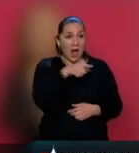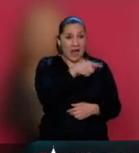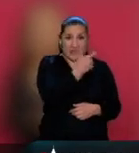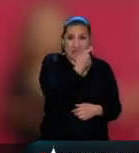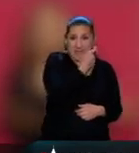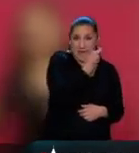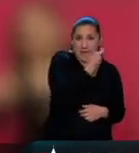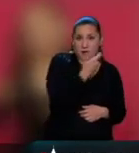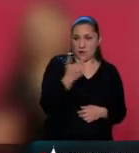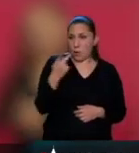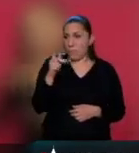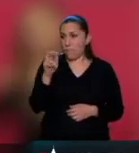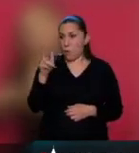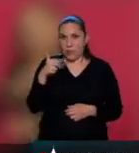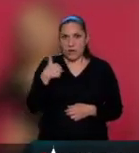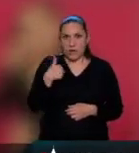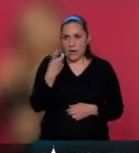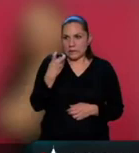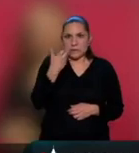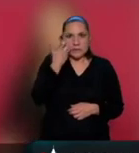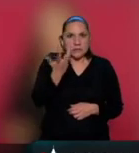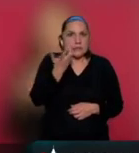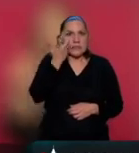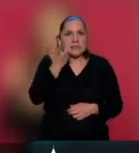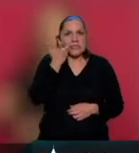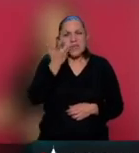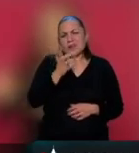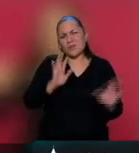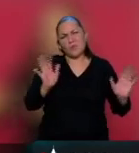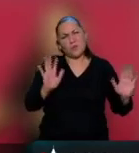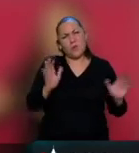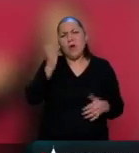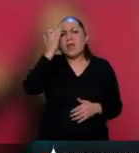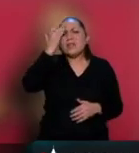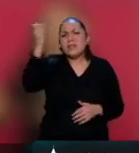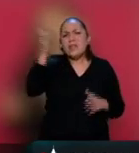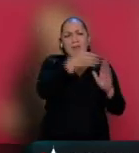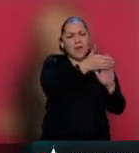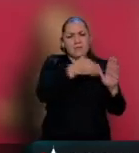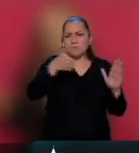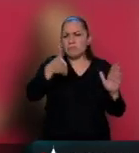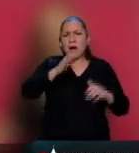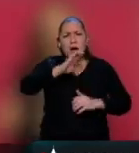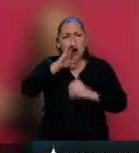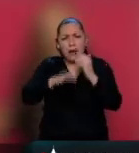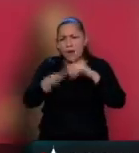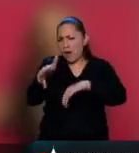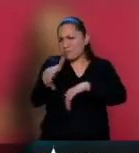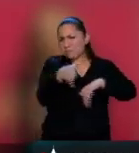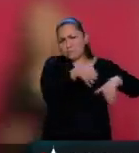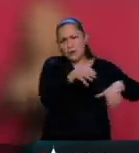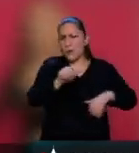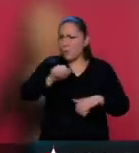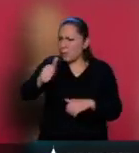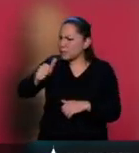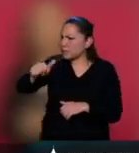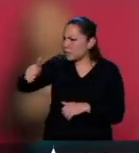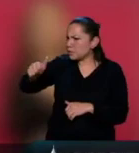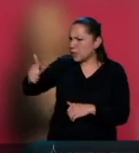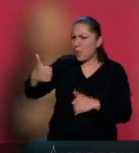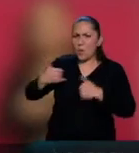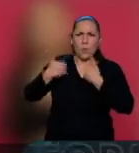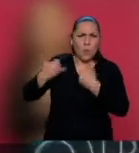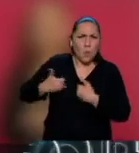su ciclo, vienen nuevas generaciones, hay relevo generacional. Estoy muy contento